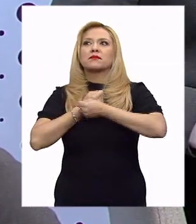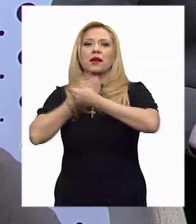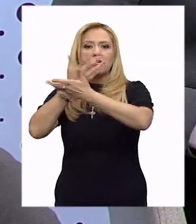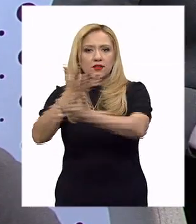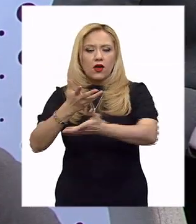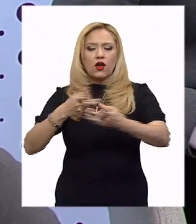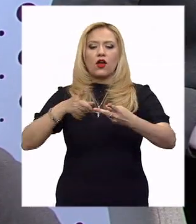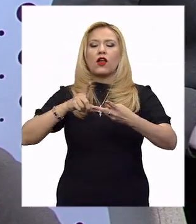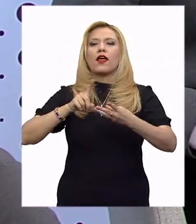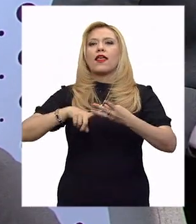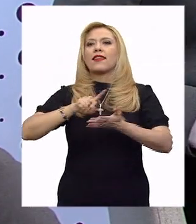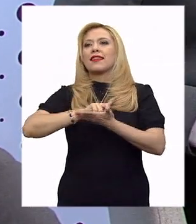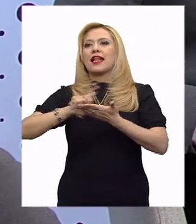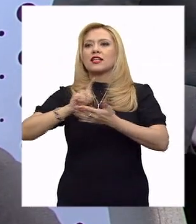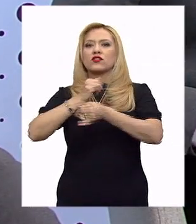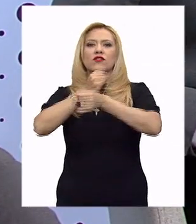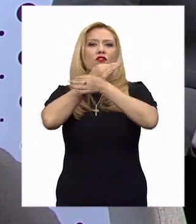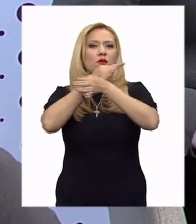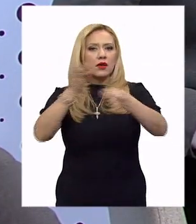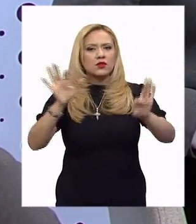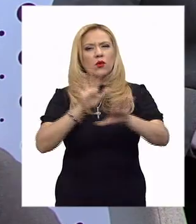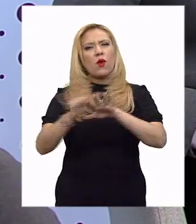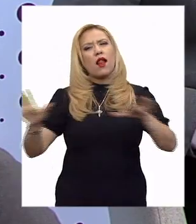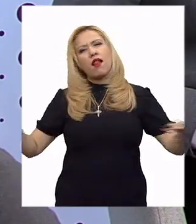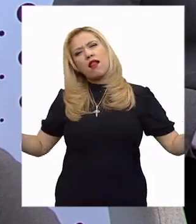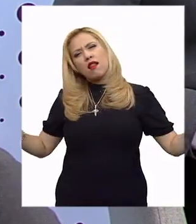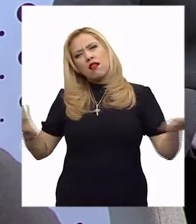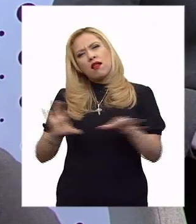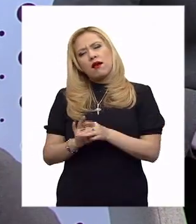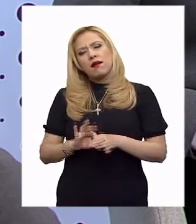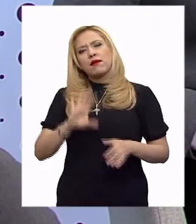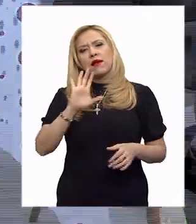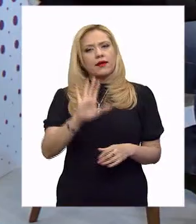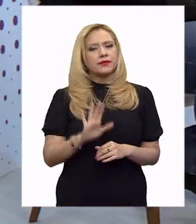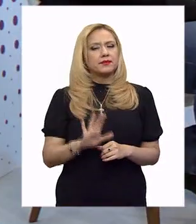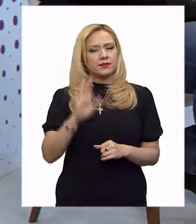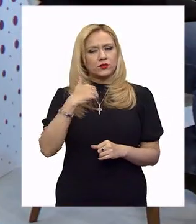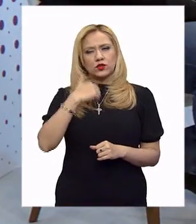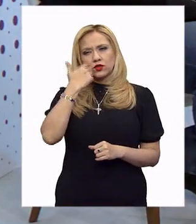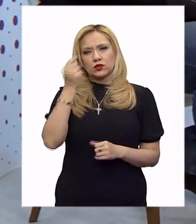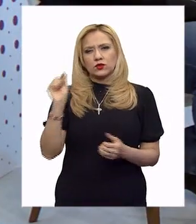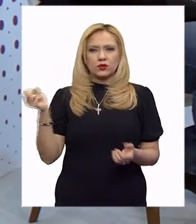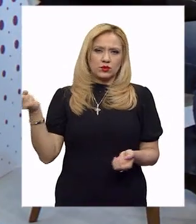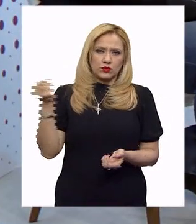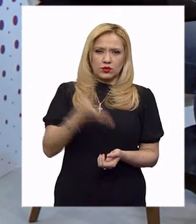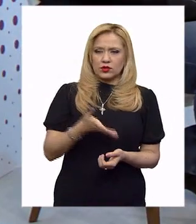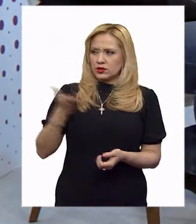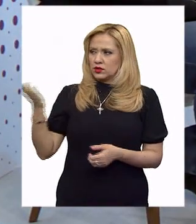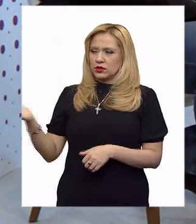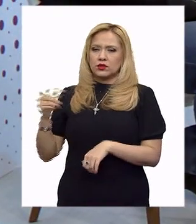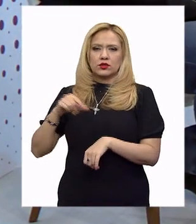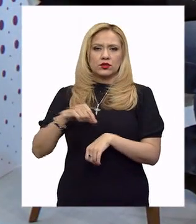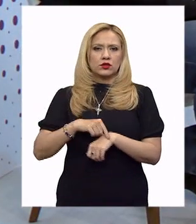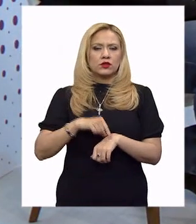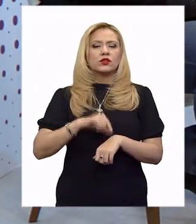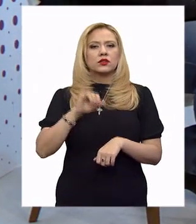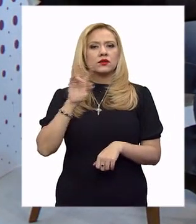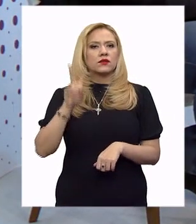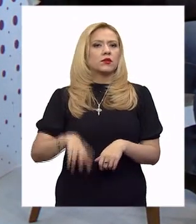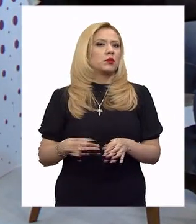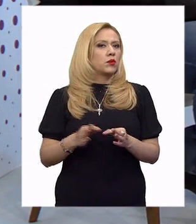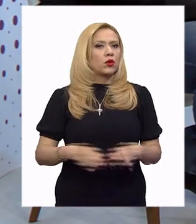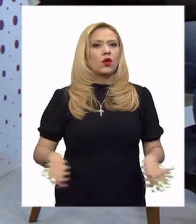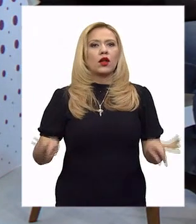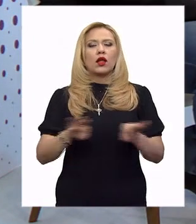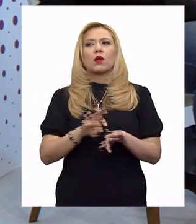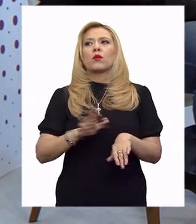al acceso a la información. ¿Cuál es el vínculo que existe? Sí, bueno, primero me gustaría complementar también lo que ha dicho Eduardo, que es muy importante porque esta